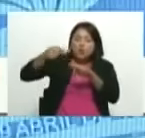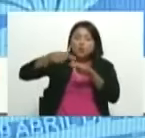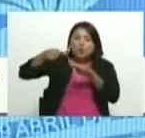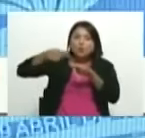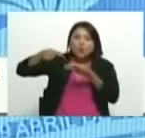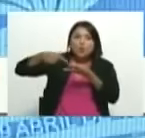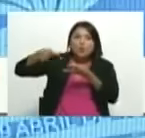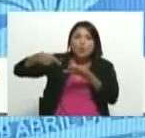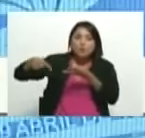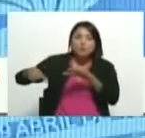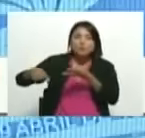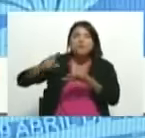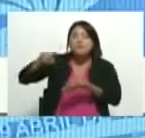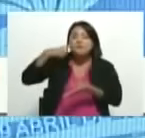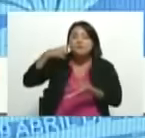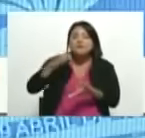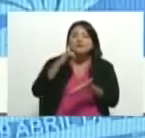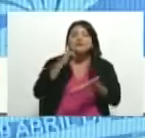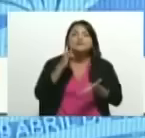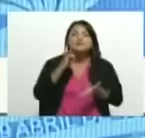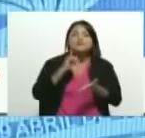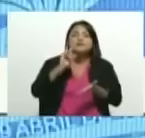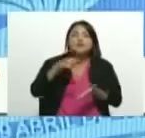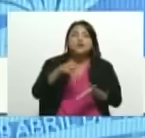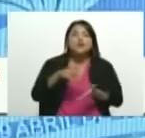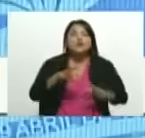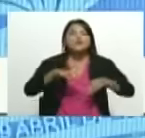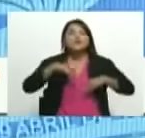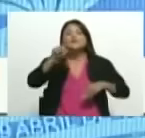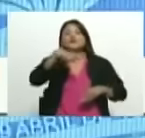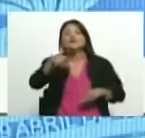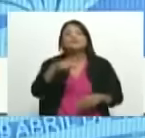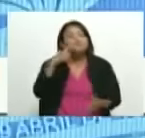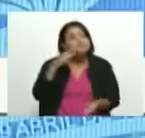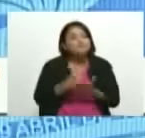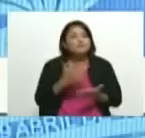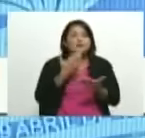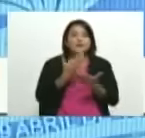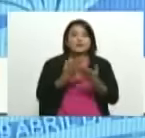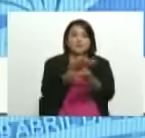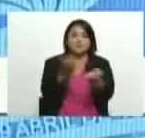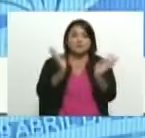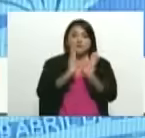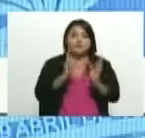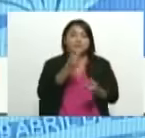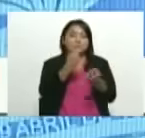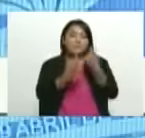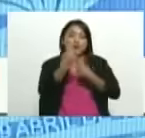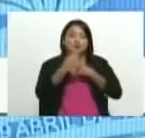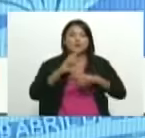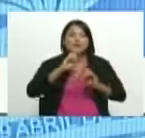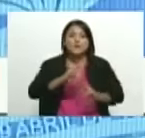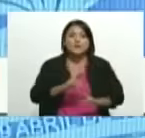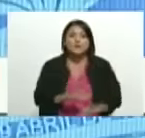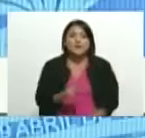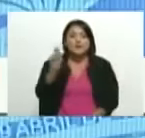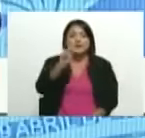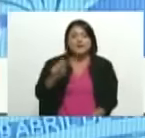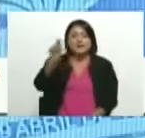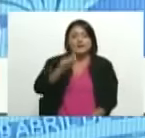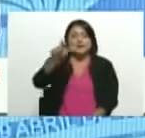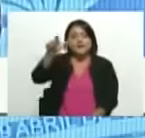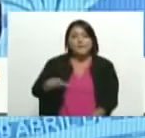¿A que no vas a aceptar? Muchísimas gracias a todas y a todos. Vamos a responder algunas preguntas. Por Televen, Mardoley